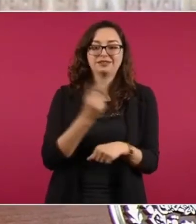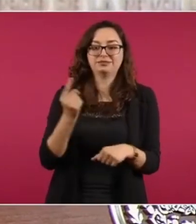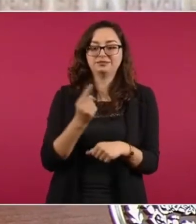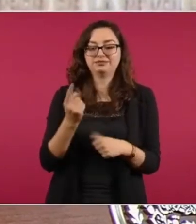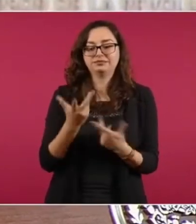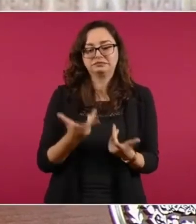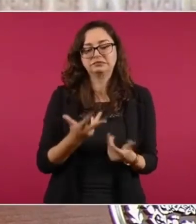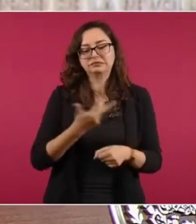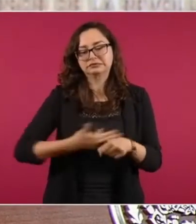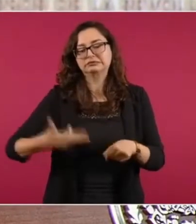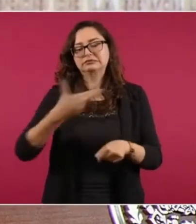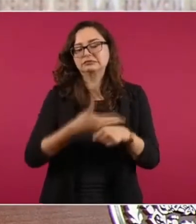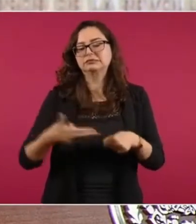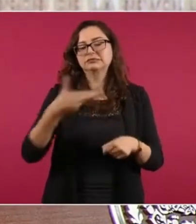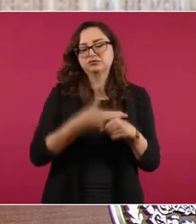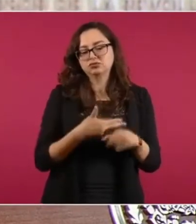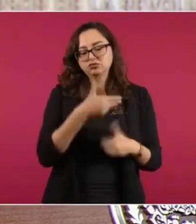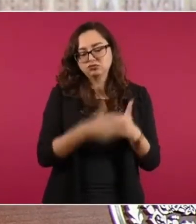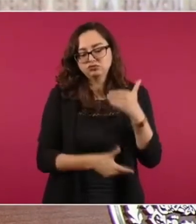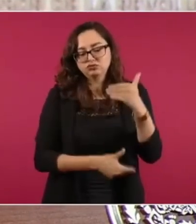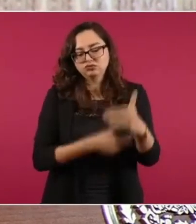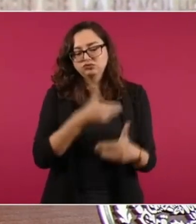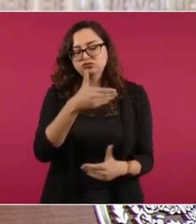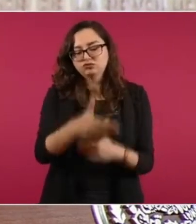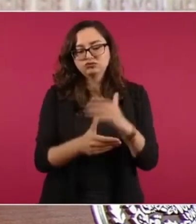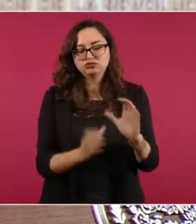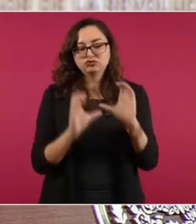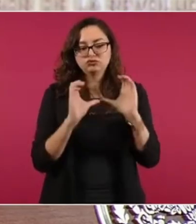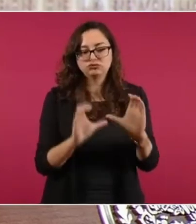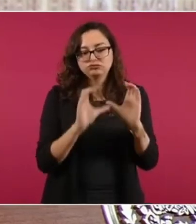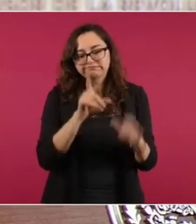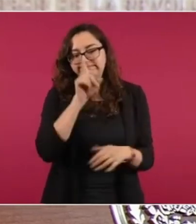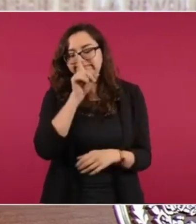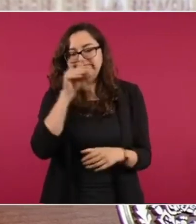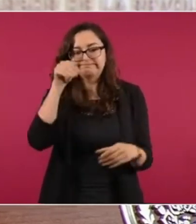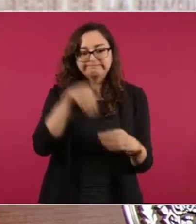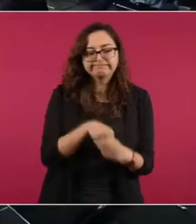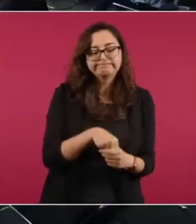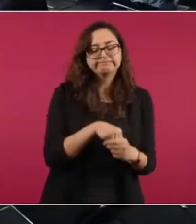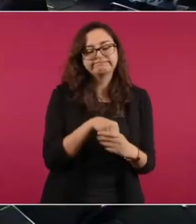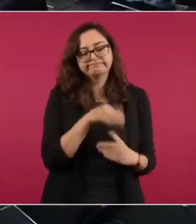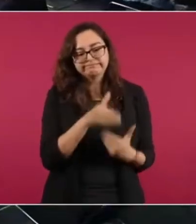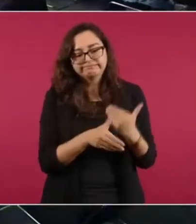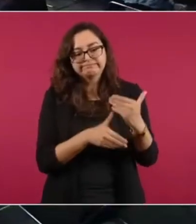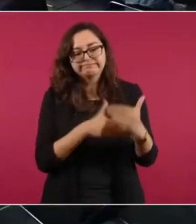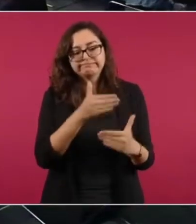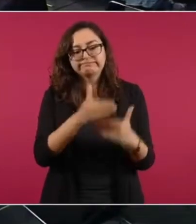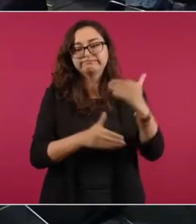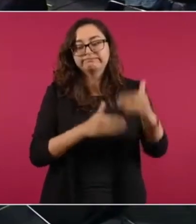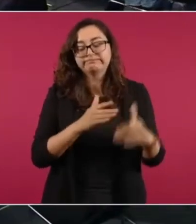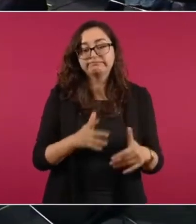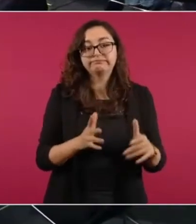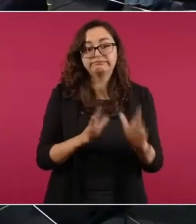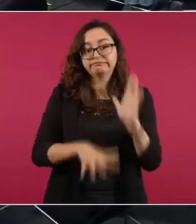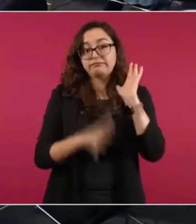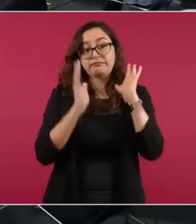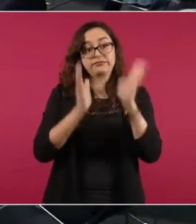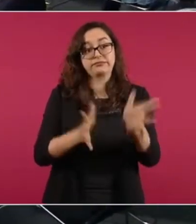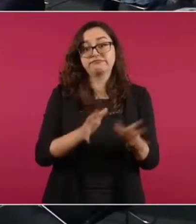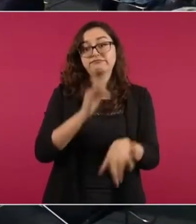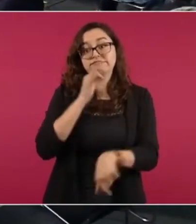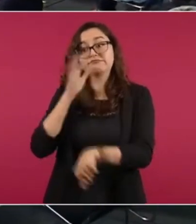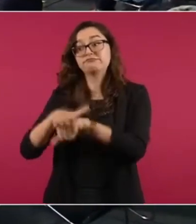son procesos muy cuidadosos, herméticos, y cuando ya